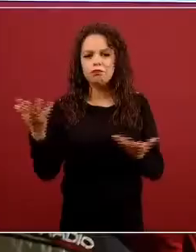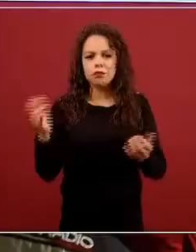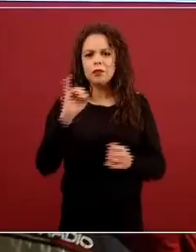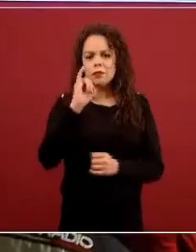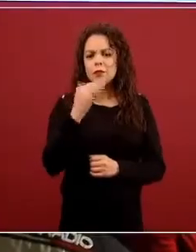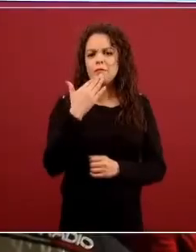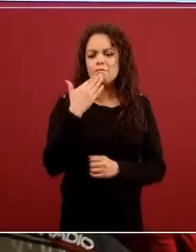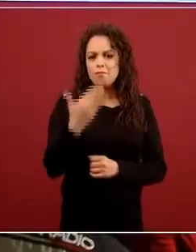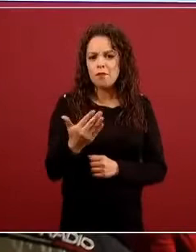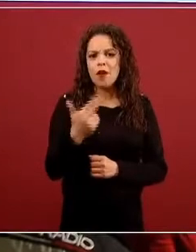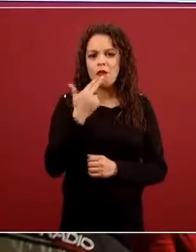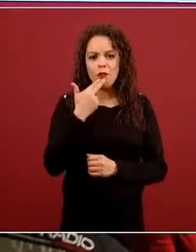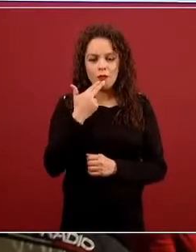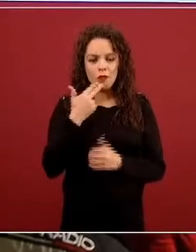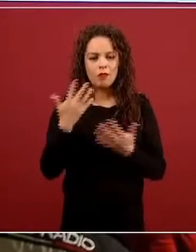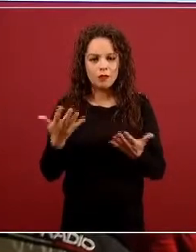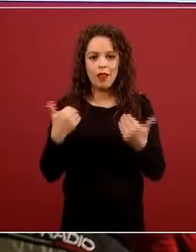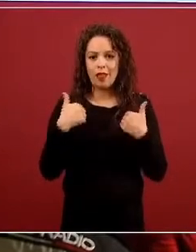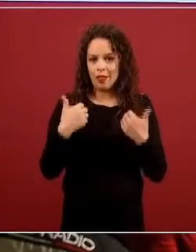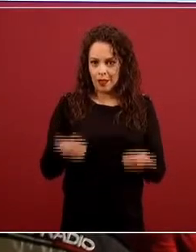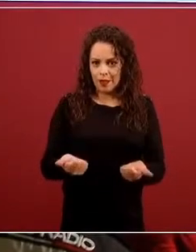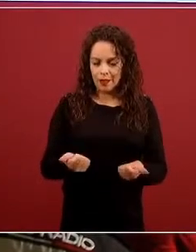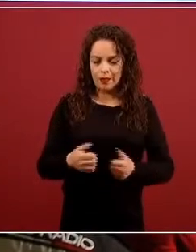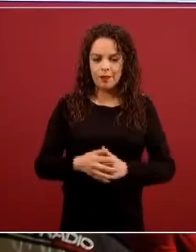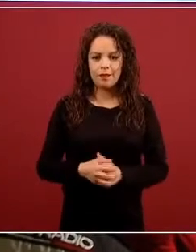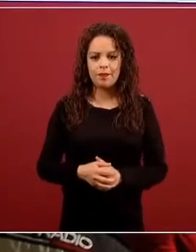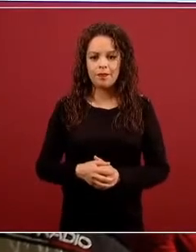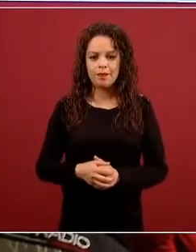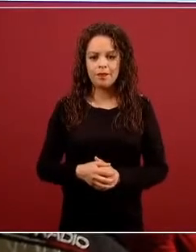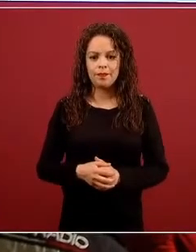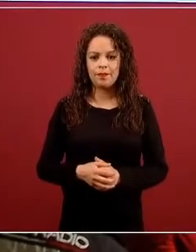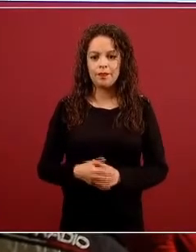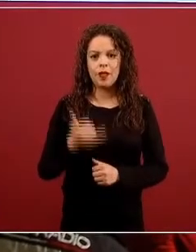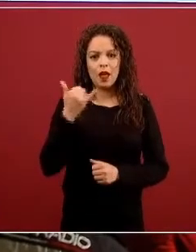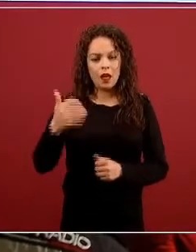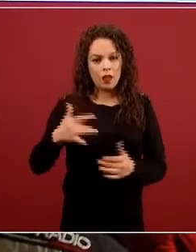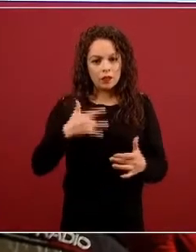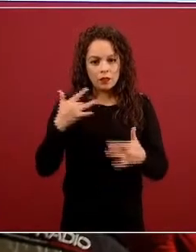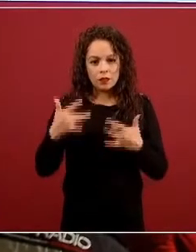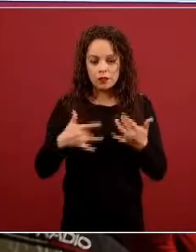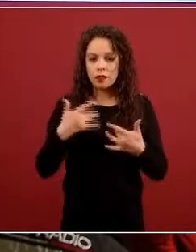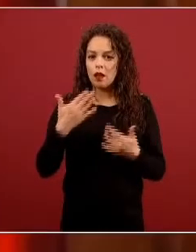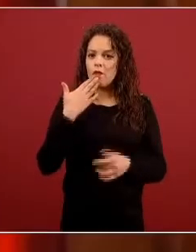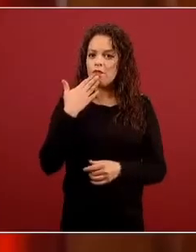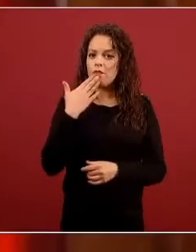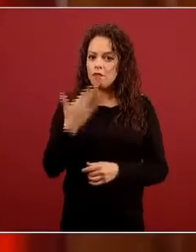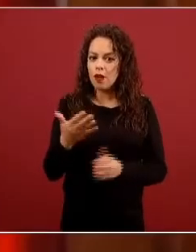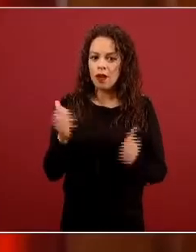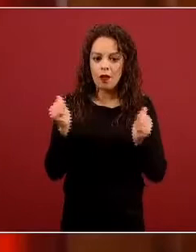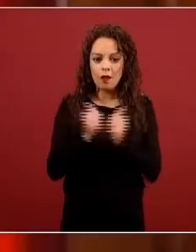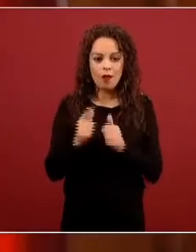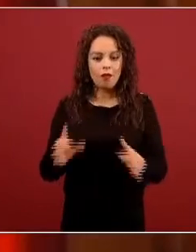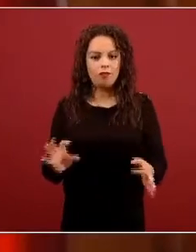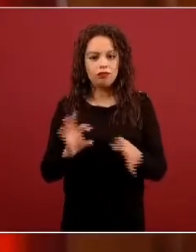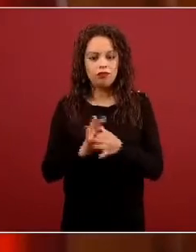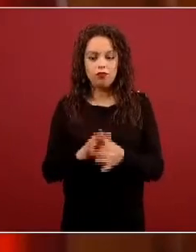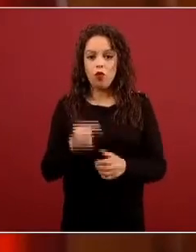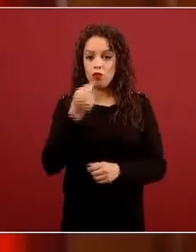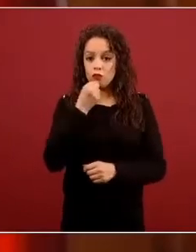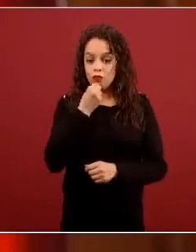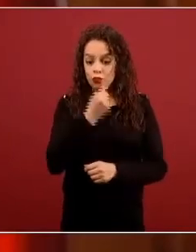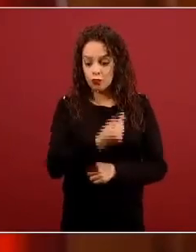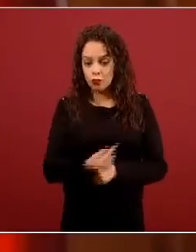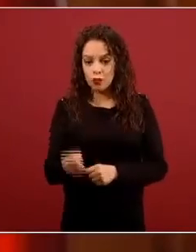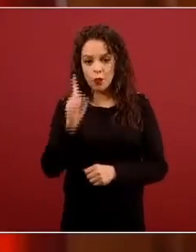positiva y ha generado empatía tanto con niños y niñas como con